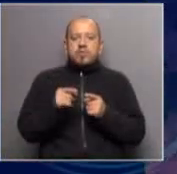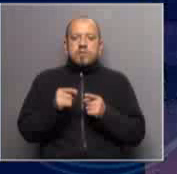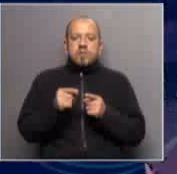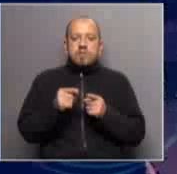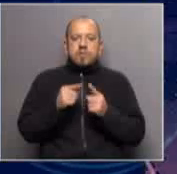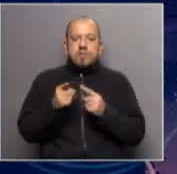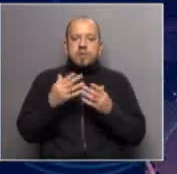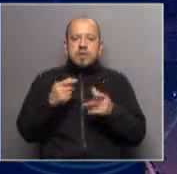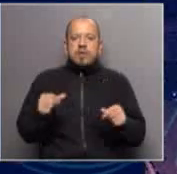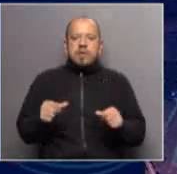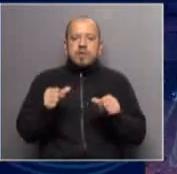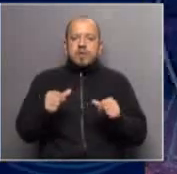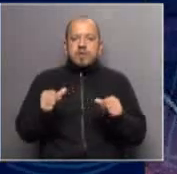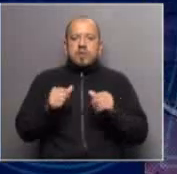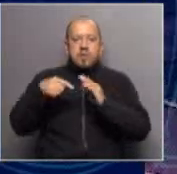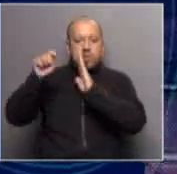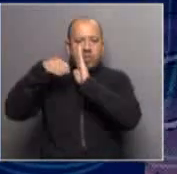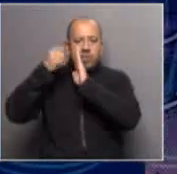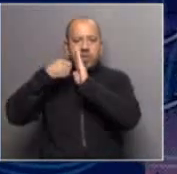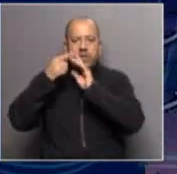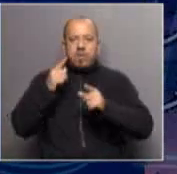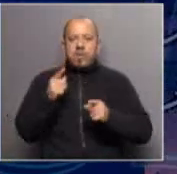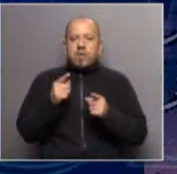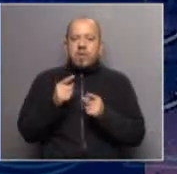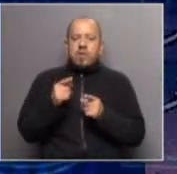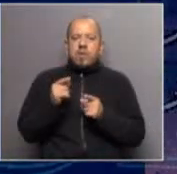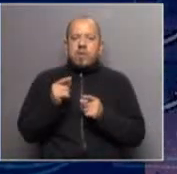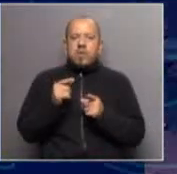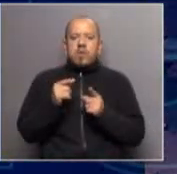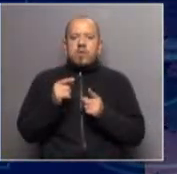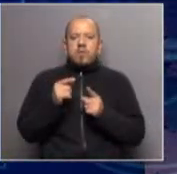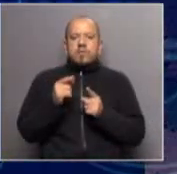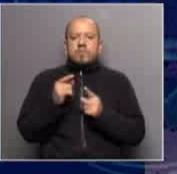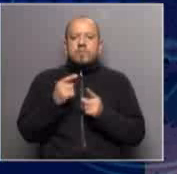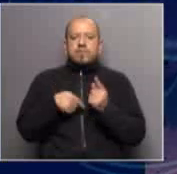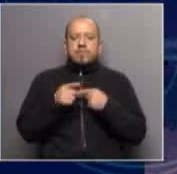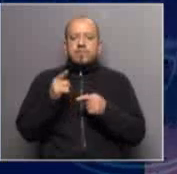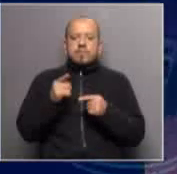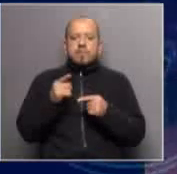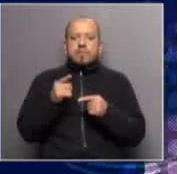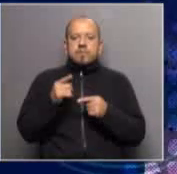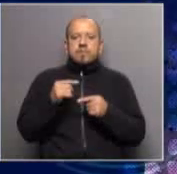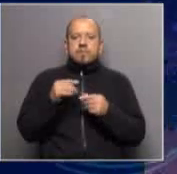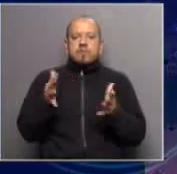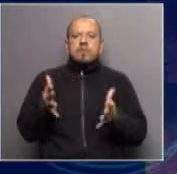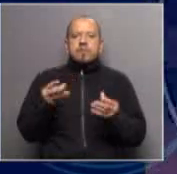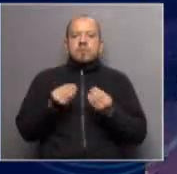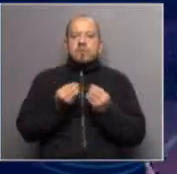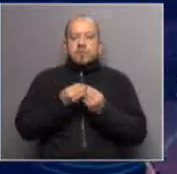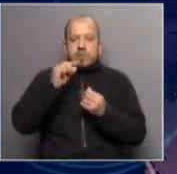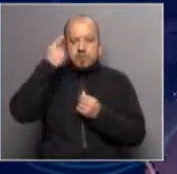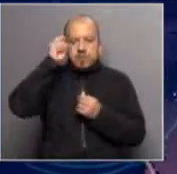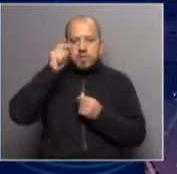se le ocurrió a él que quería hacer un video y tenía el video. Y tenía varias ideas combinadas, o sea, varias ideas separadas